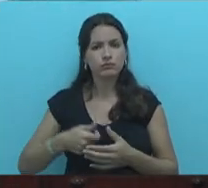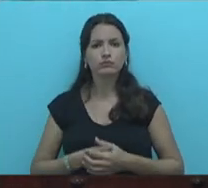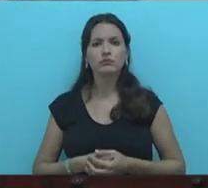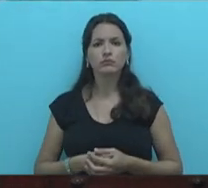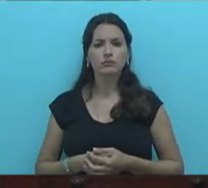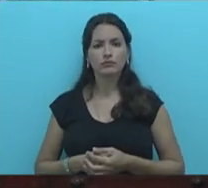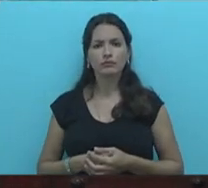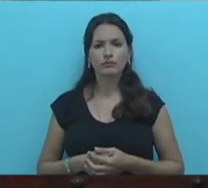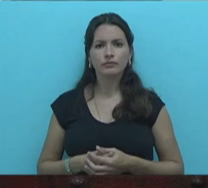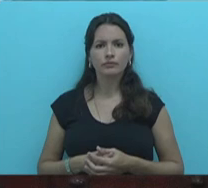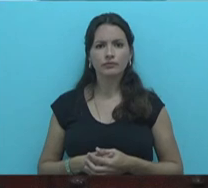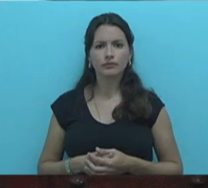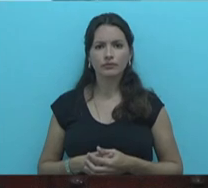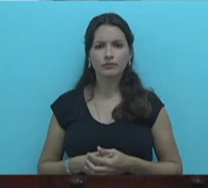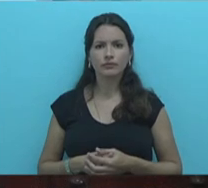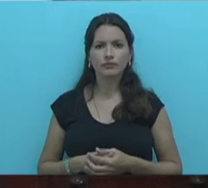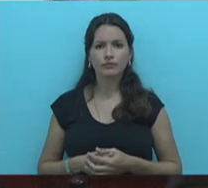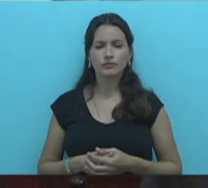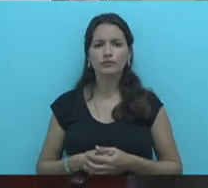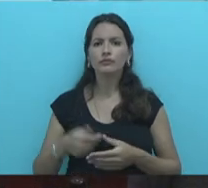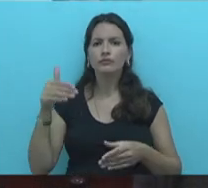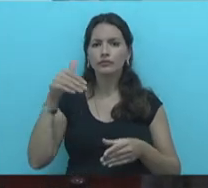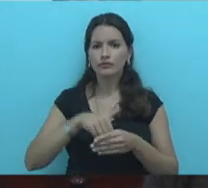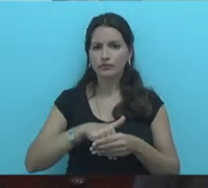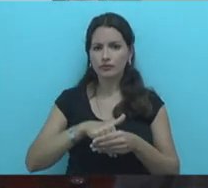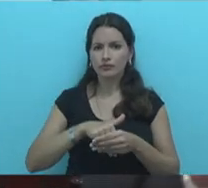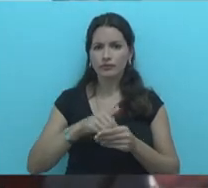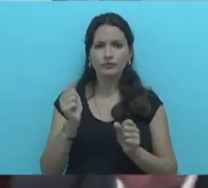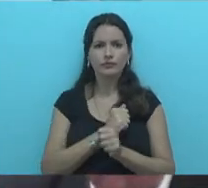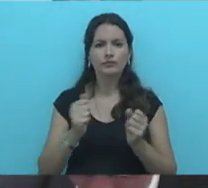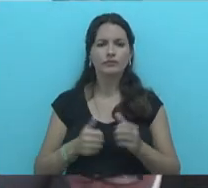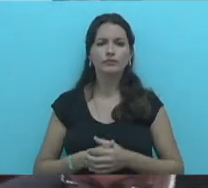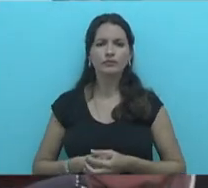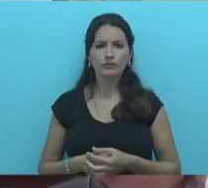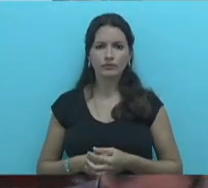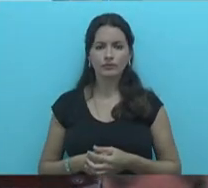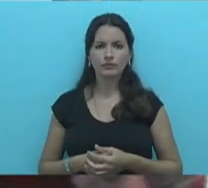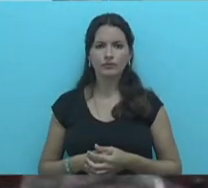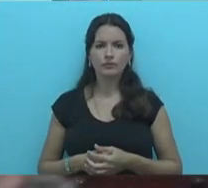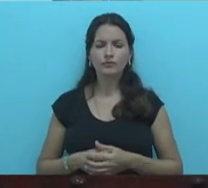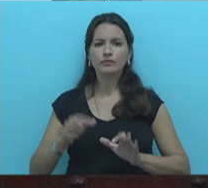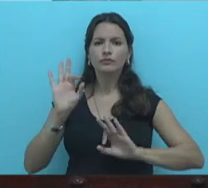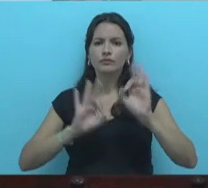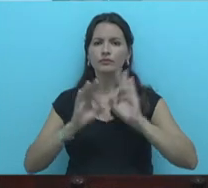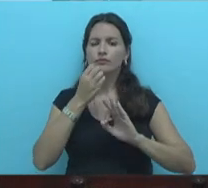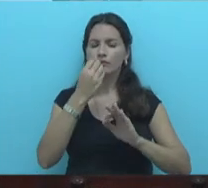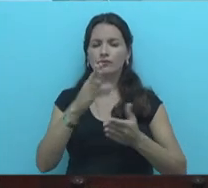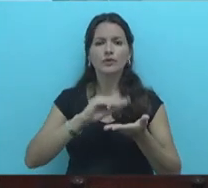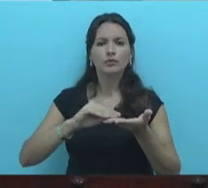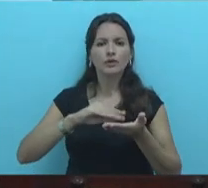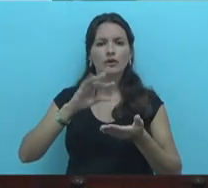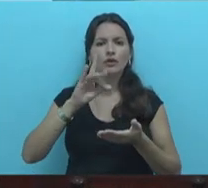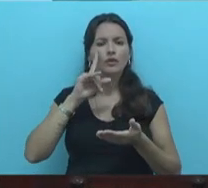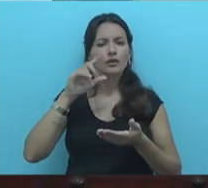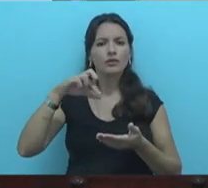2016. A votación el tratamiento sobre tablas. Aprobado. A votación el proyecto. Aprobado. proyecto de declaración del diputado Eduardo Di Polina,